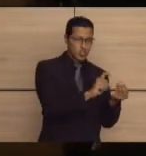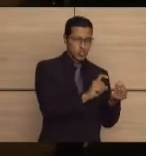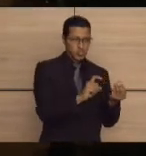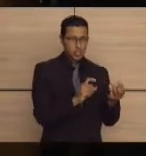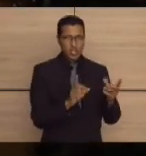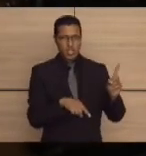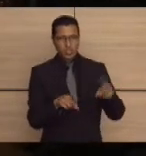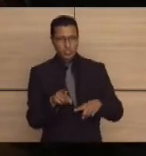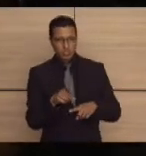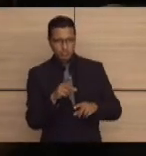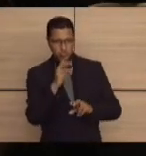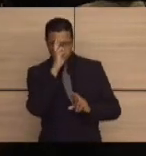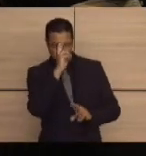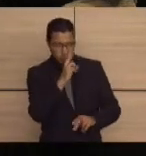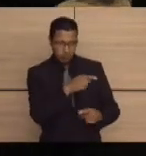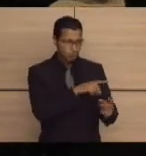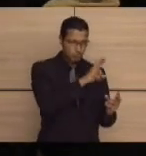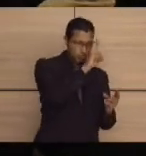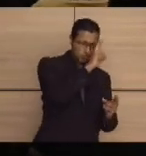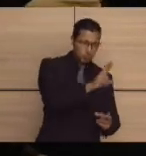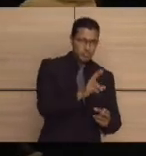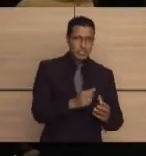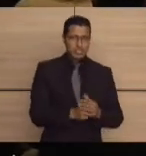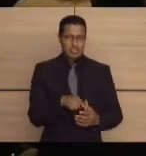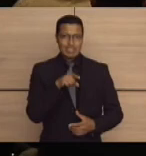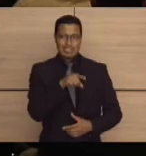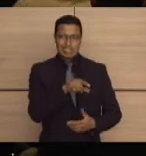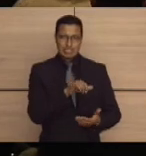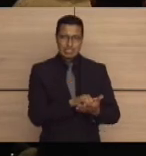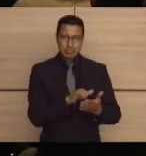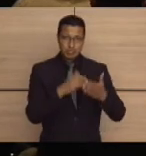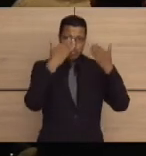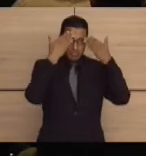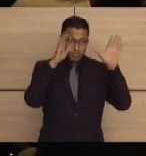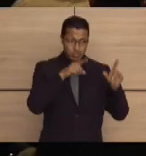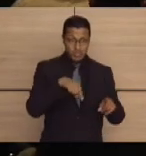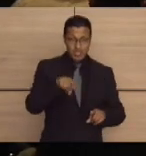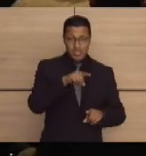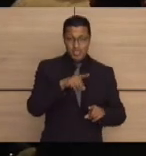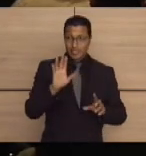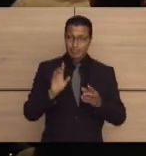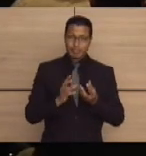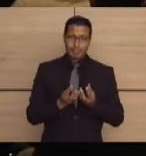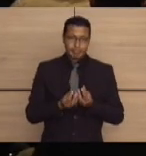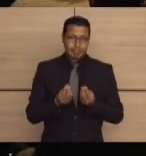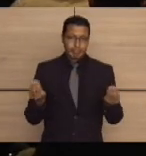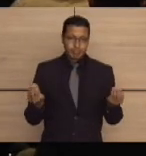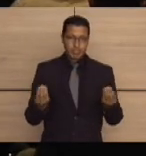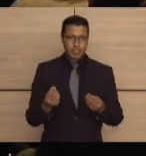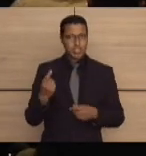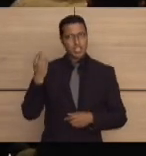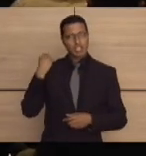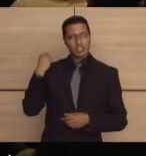no se reconocen las unas a las otras, y hay un gran enemigo de nuestra democracia. Quisimos construir una democracia hace